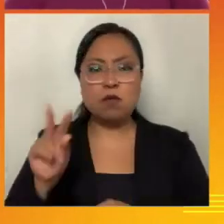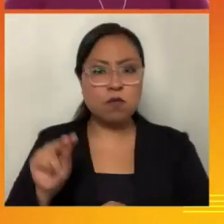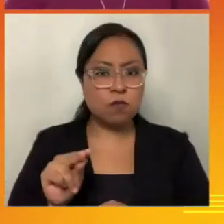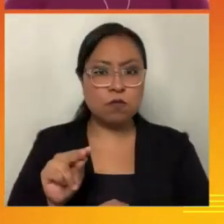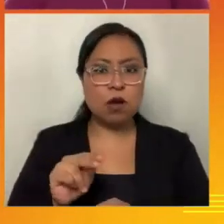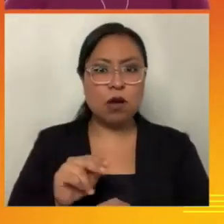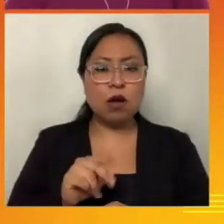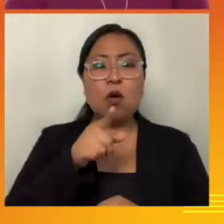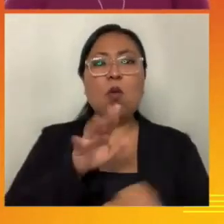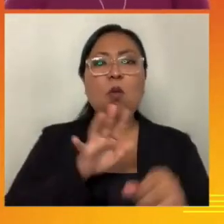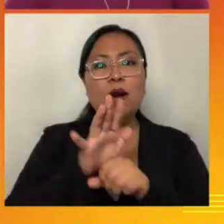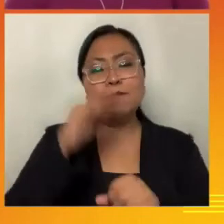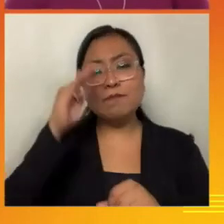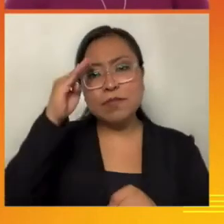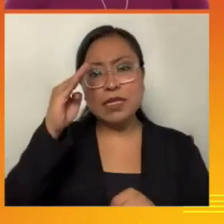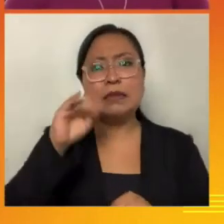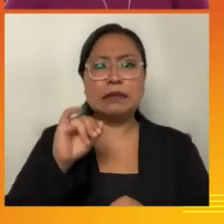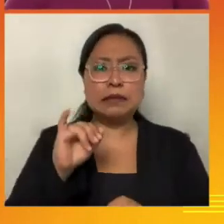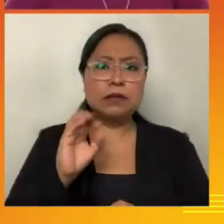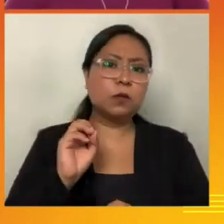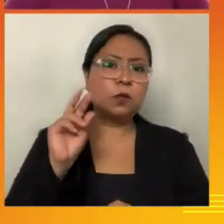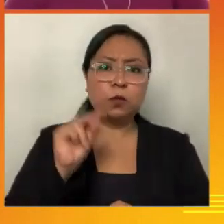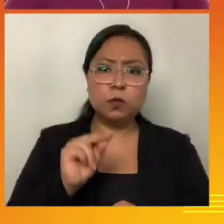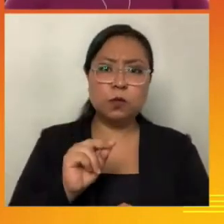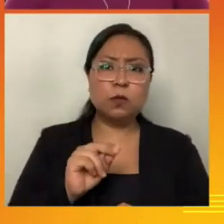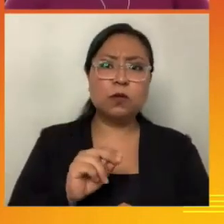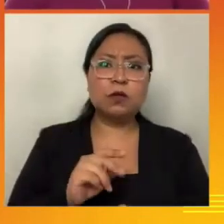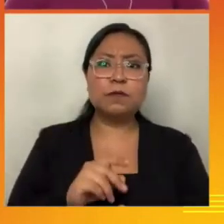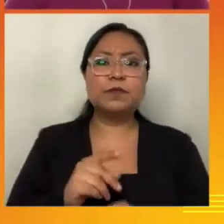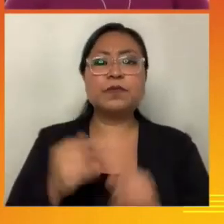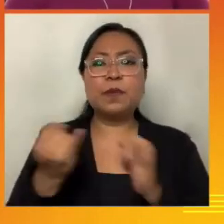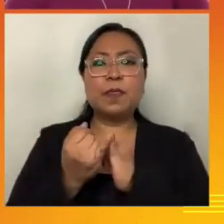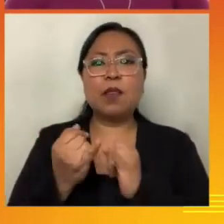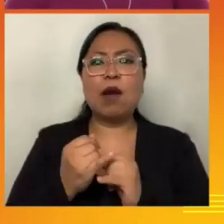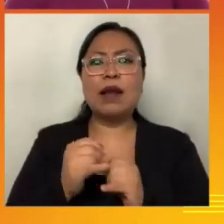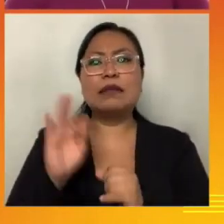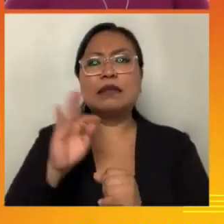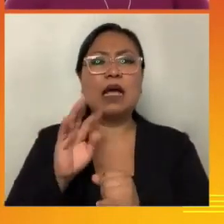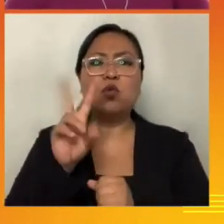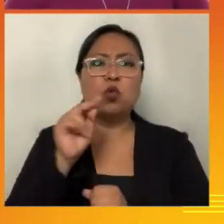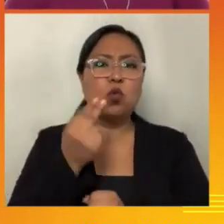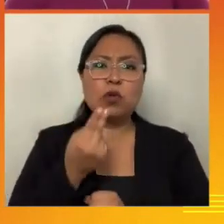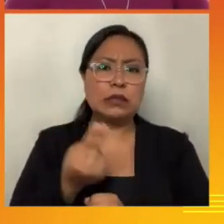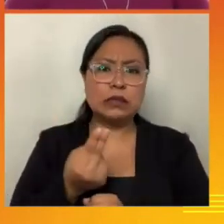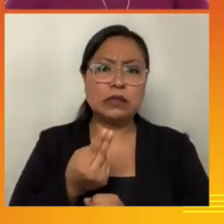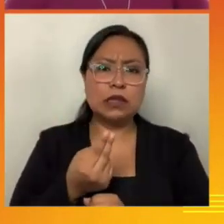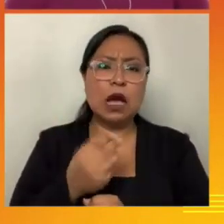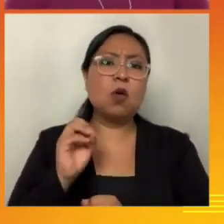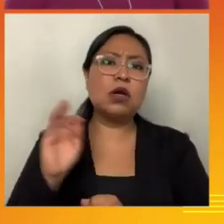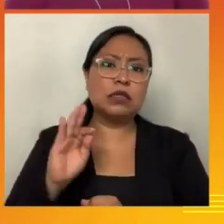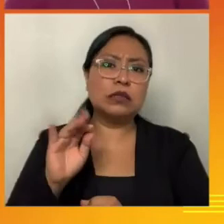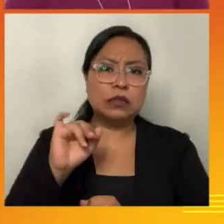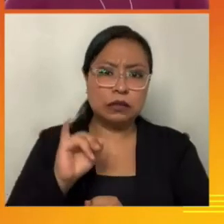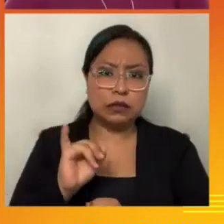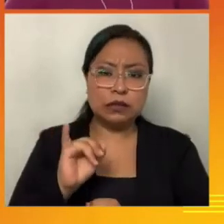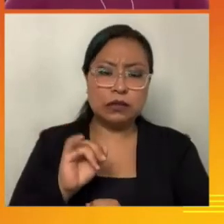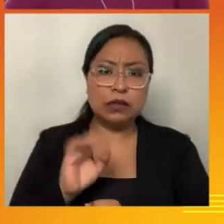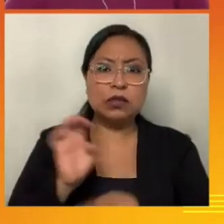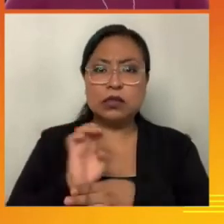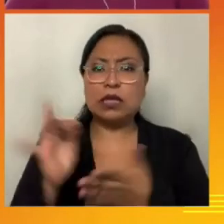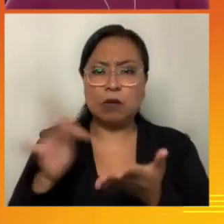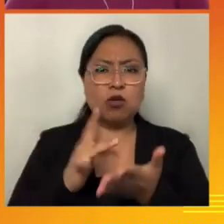servir, pero no necesariamente lo necesitan. Y bueno, podemos apoyarles ahí con